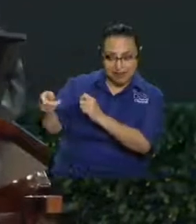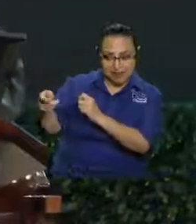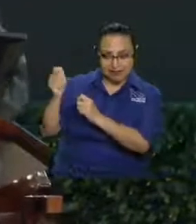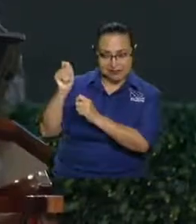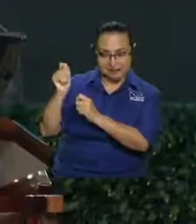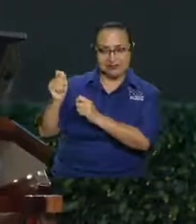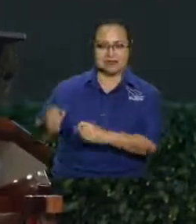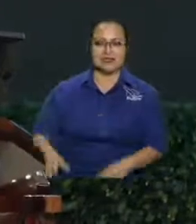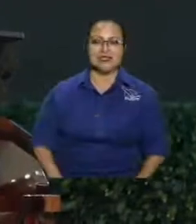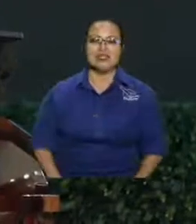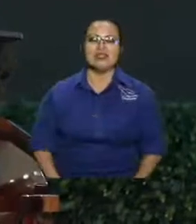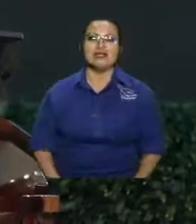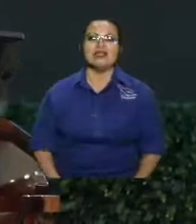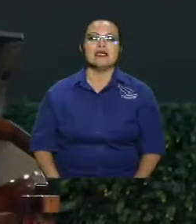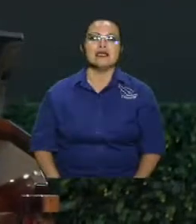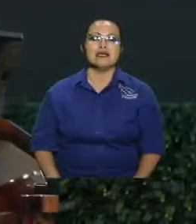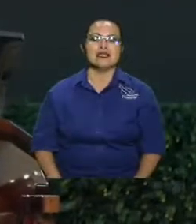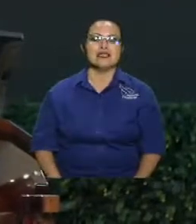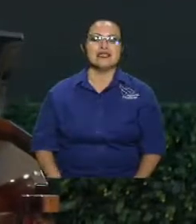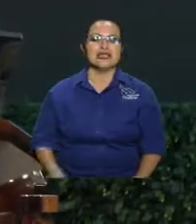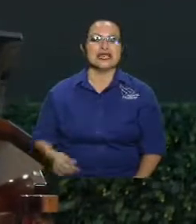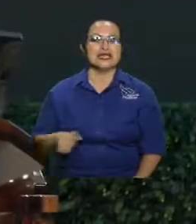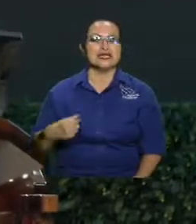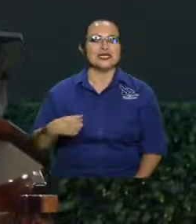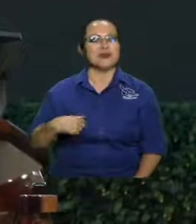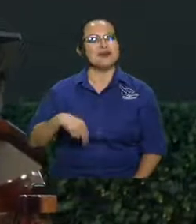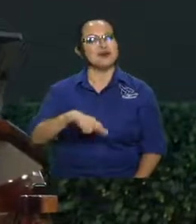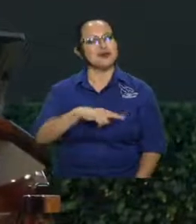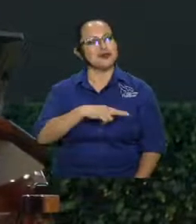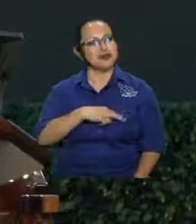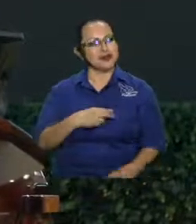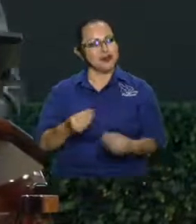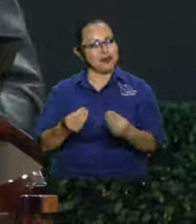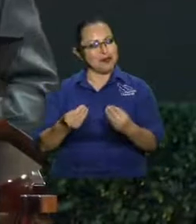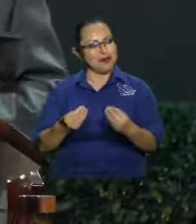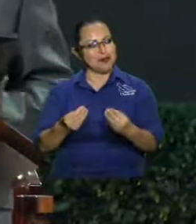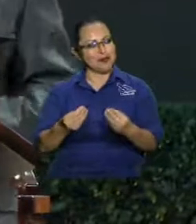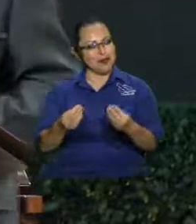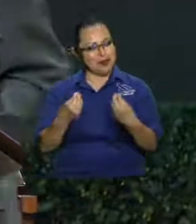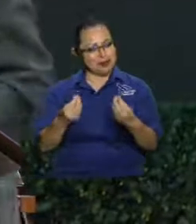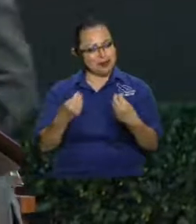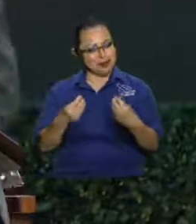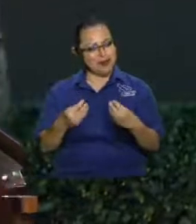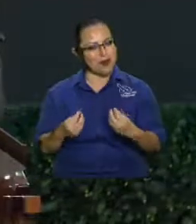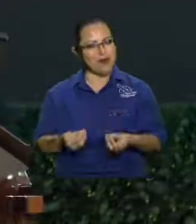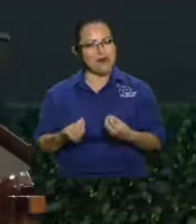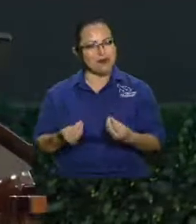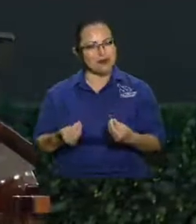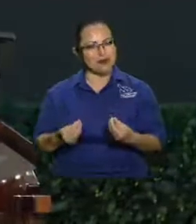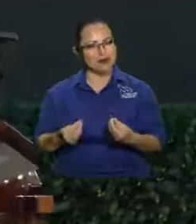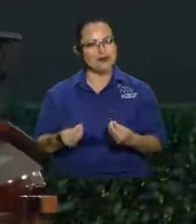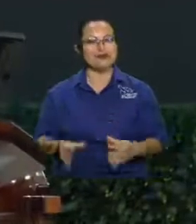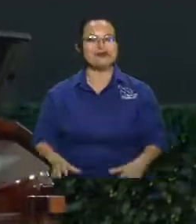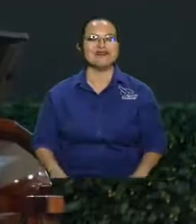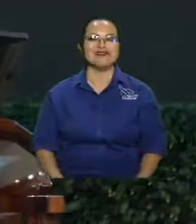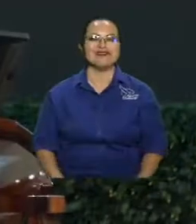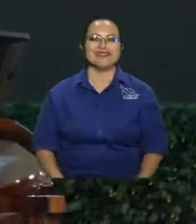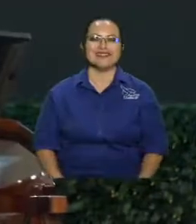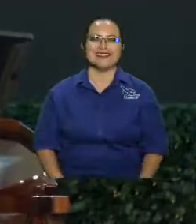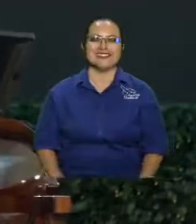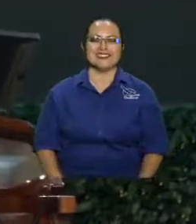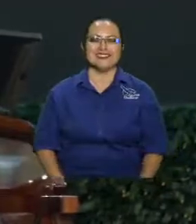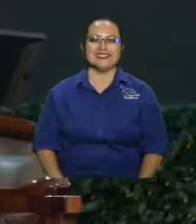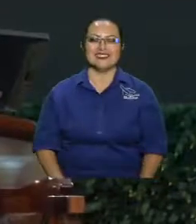¿verdad? Pero así como para nosotros que somos como de 8 cilindros, lo que nos daban,